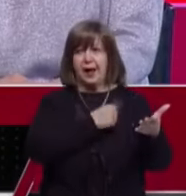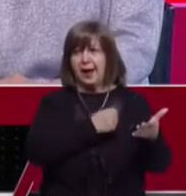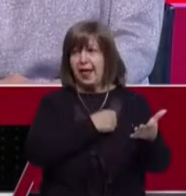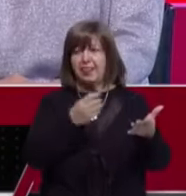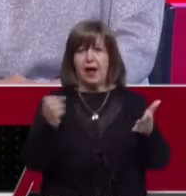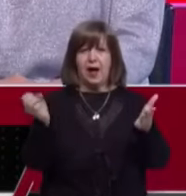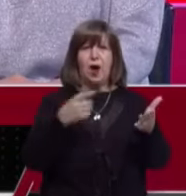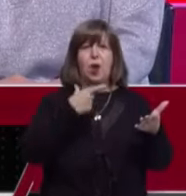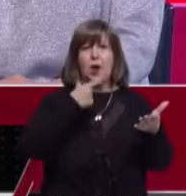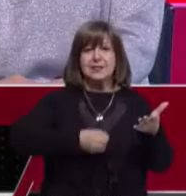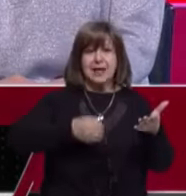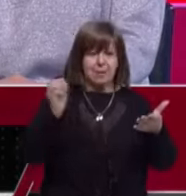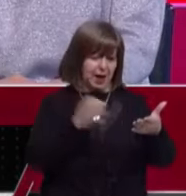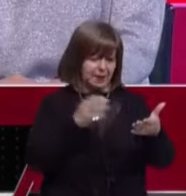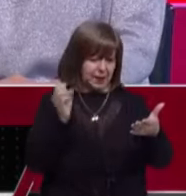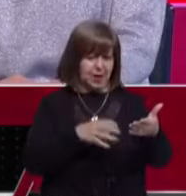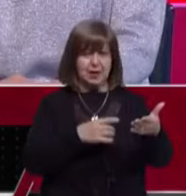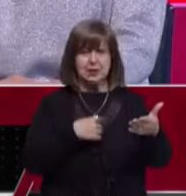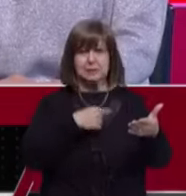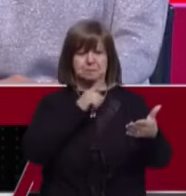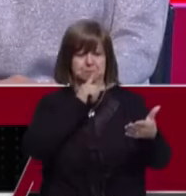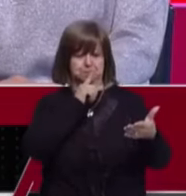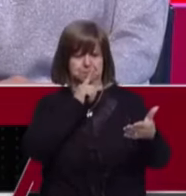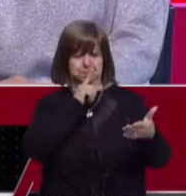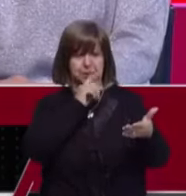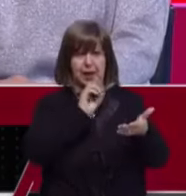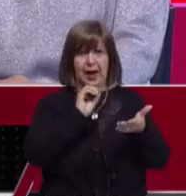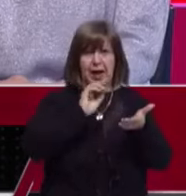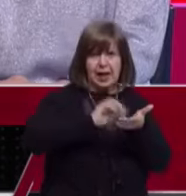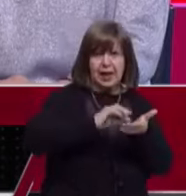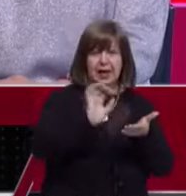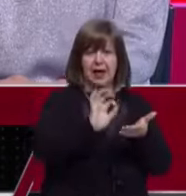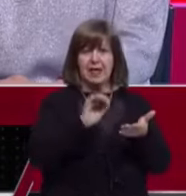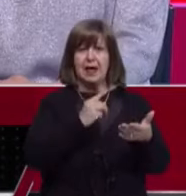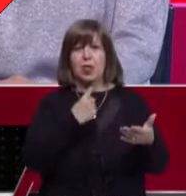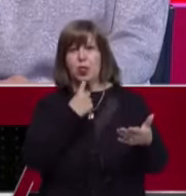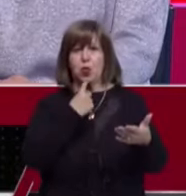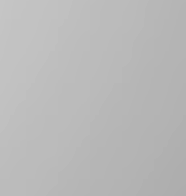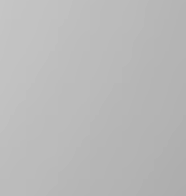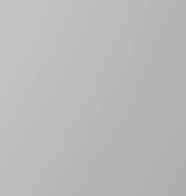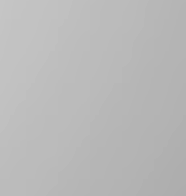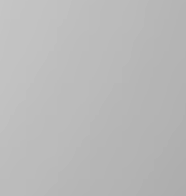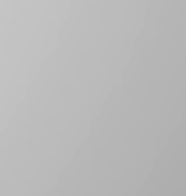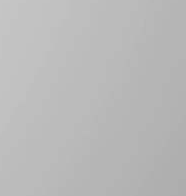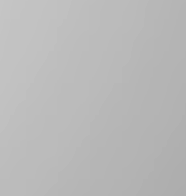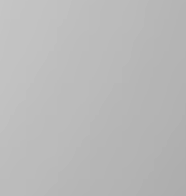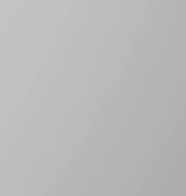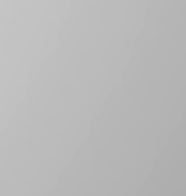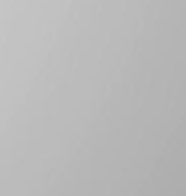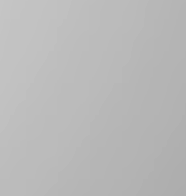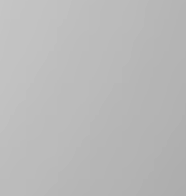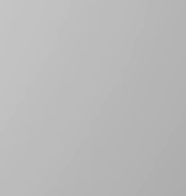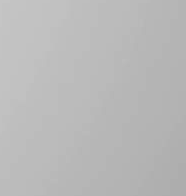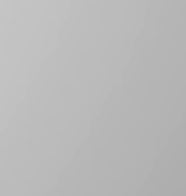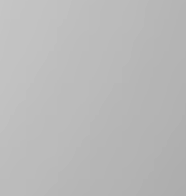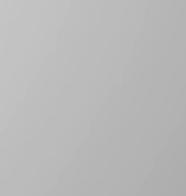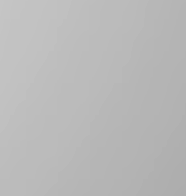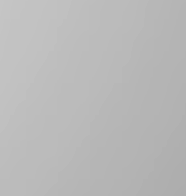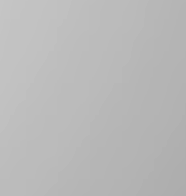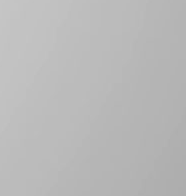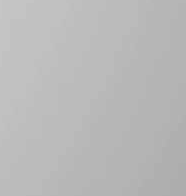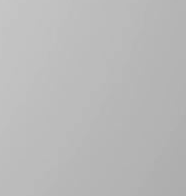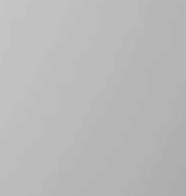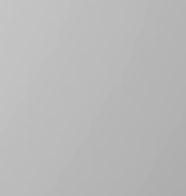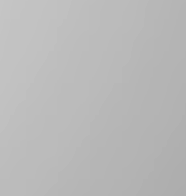eso hay que estar muy atento siempre que suceden este tipo de cosas y siempre desconfiar. Ante la duda es desconfiar. Gracias, Juan. Hasta luego.